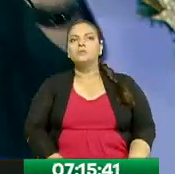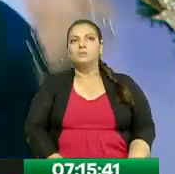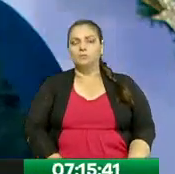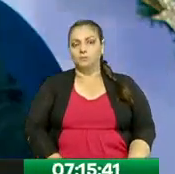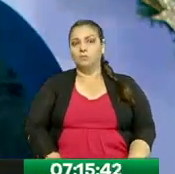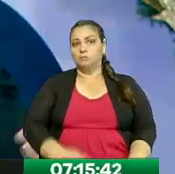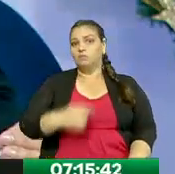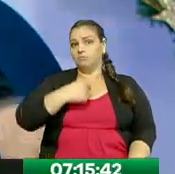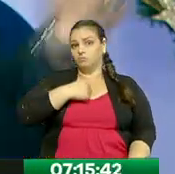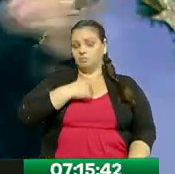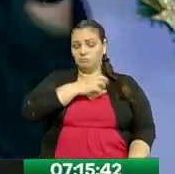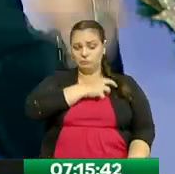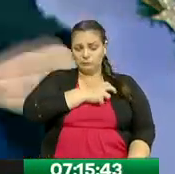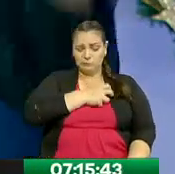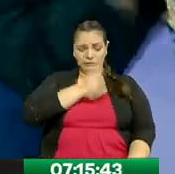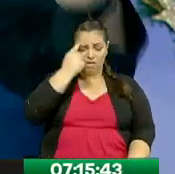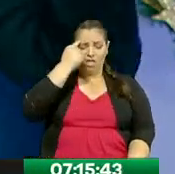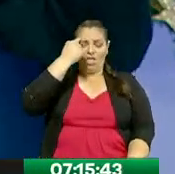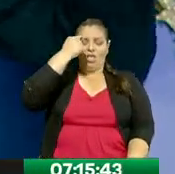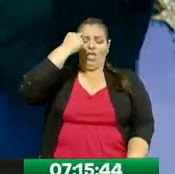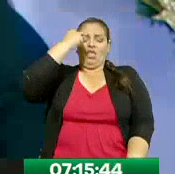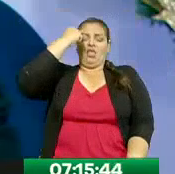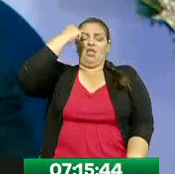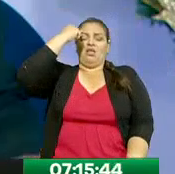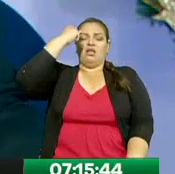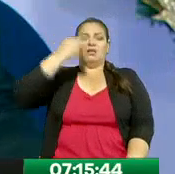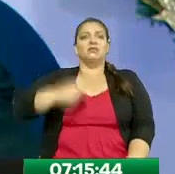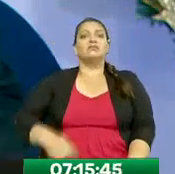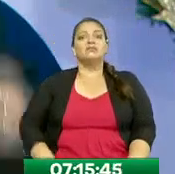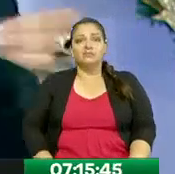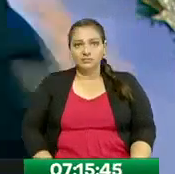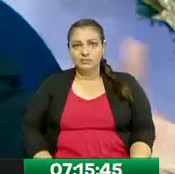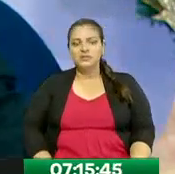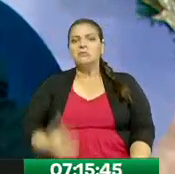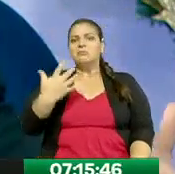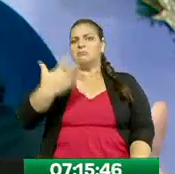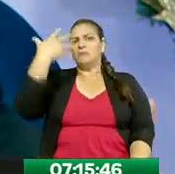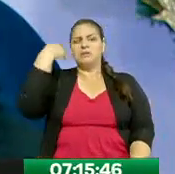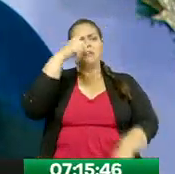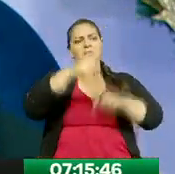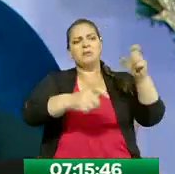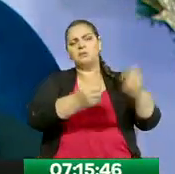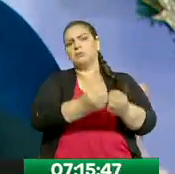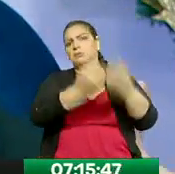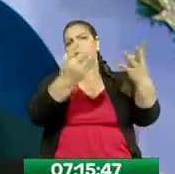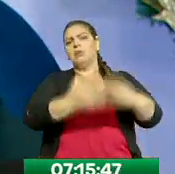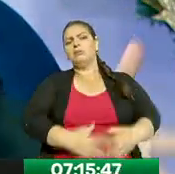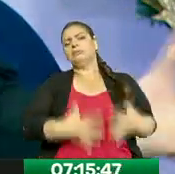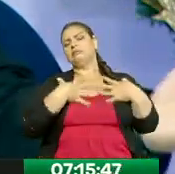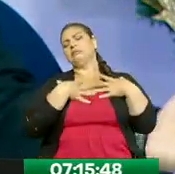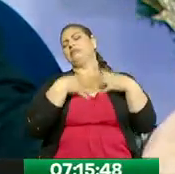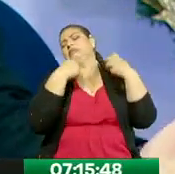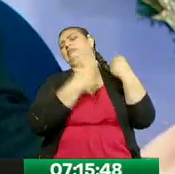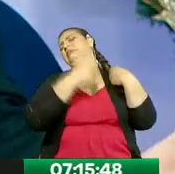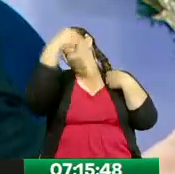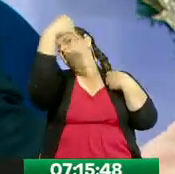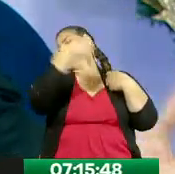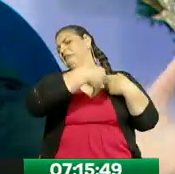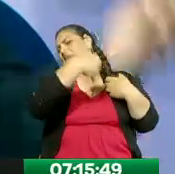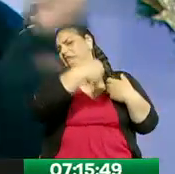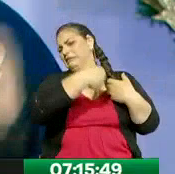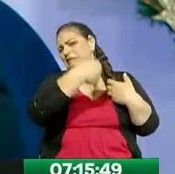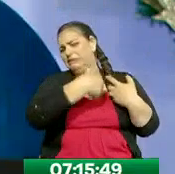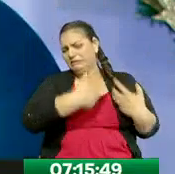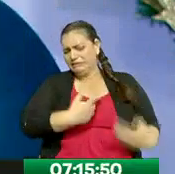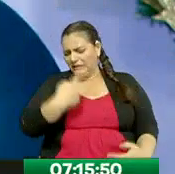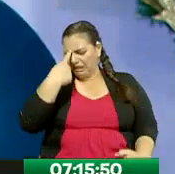fui abusada. Y volví a nacer el día en que confesé el abuso a mi madre, que era la persona que nació para protegerme y que hasta el día de hoy no es